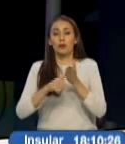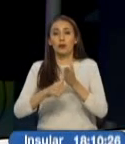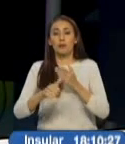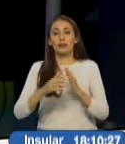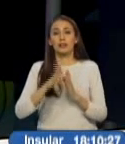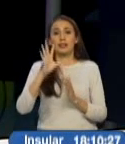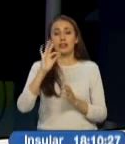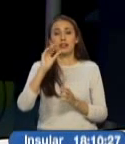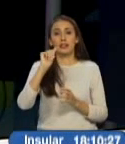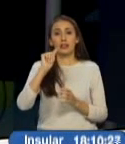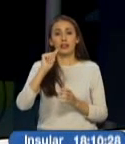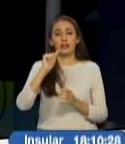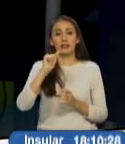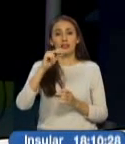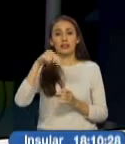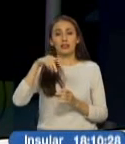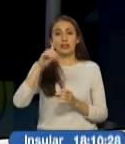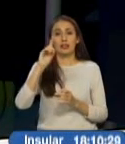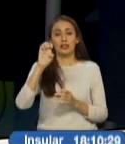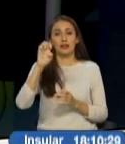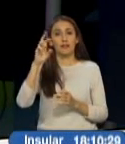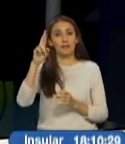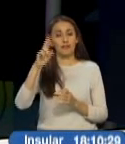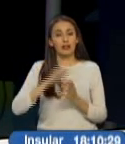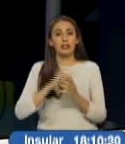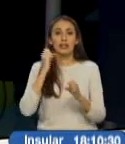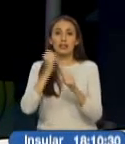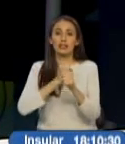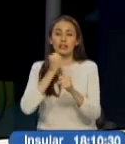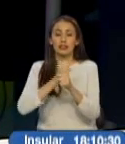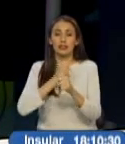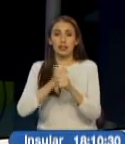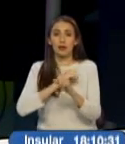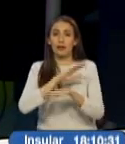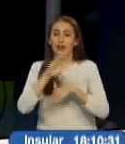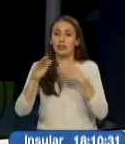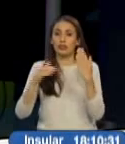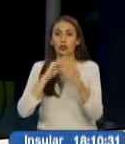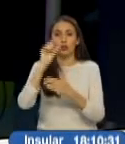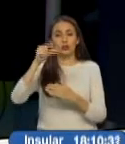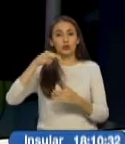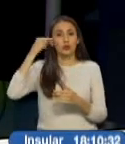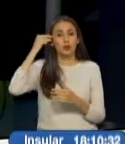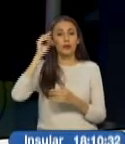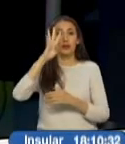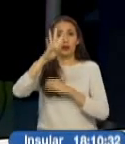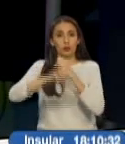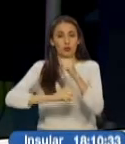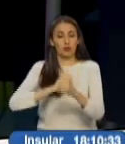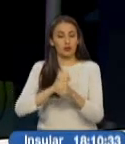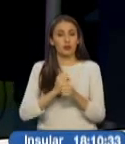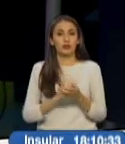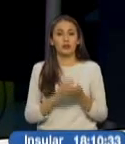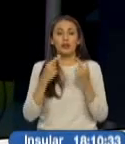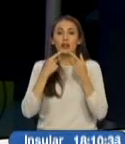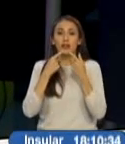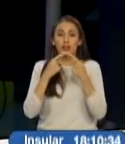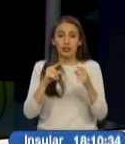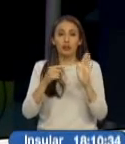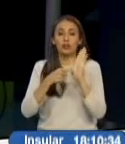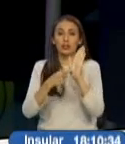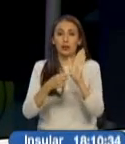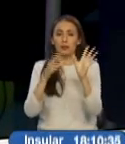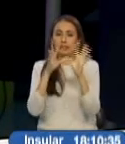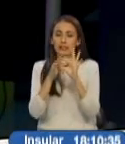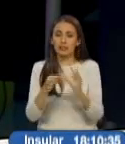Fander Falconi, dio a conocer los ejes en los que trabajará su cartera de Estado durante los próximos 4 años. Destacó que fomentará la